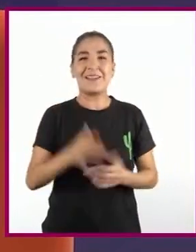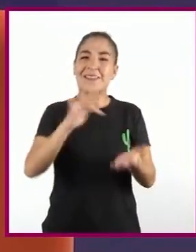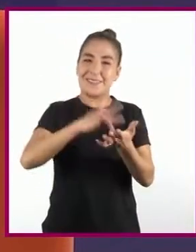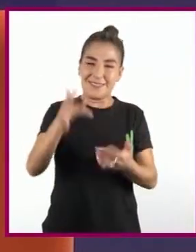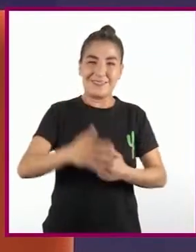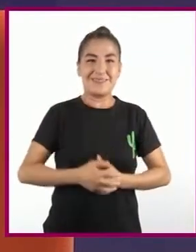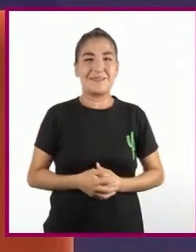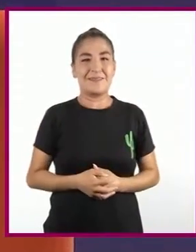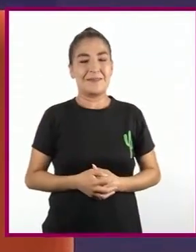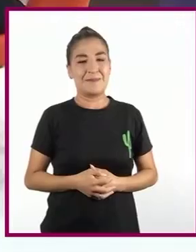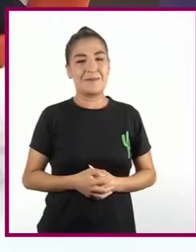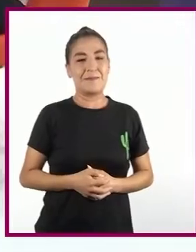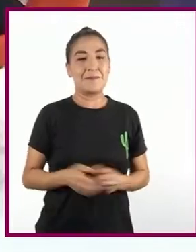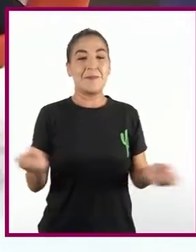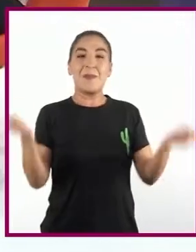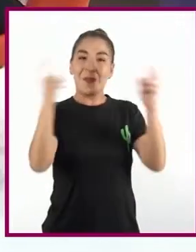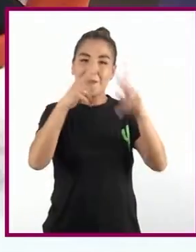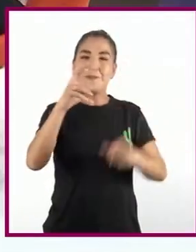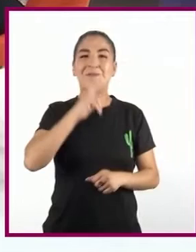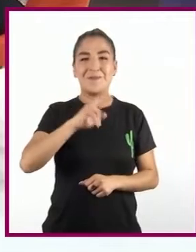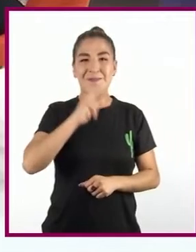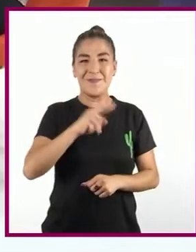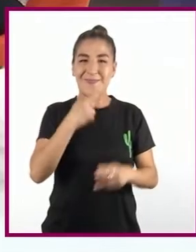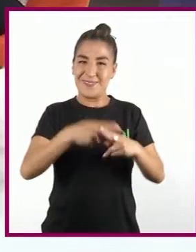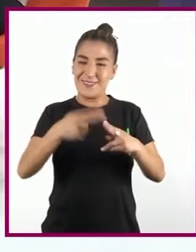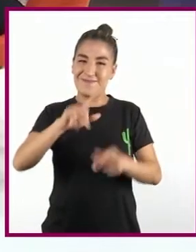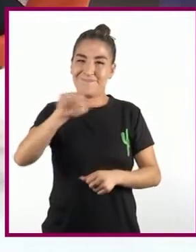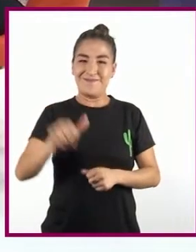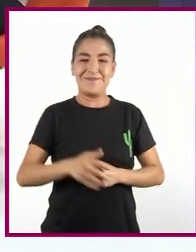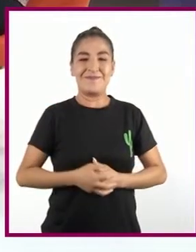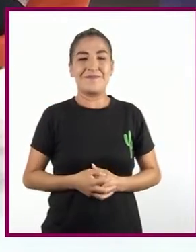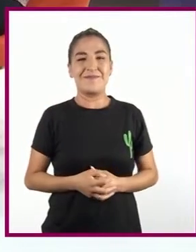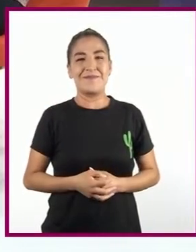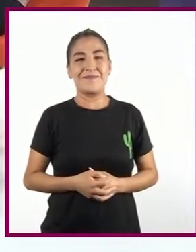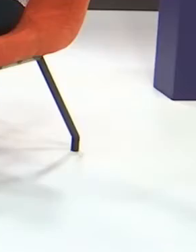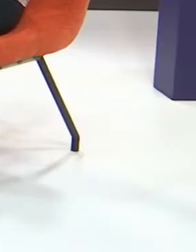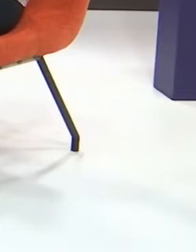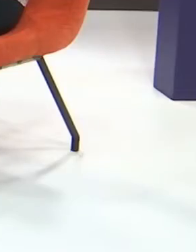Gracias. Nos vemos en la próxima. Hasta luego. Hasta luego.